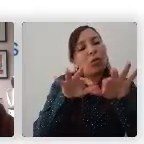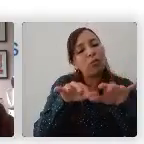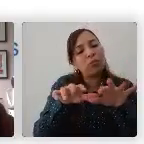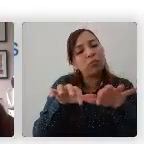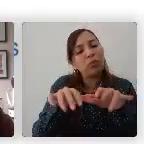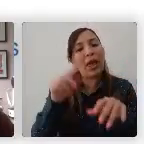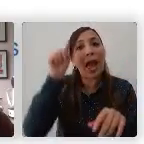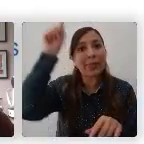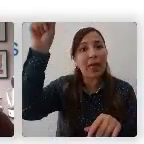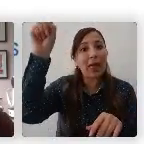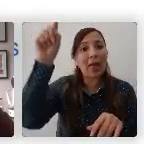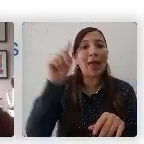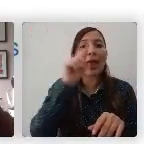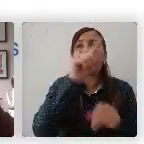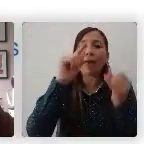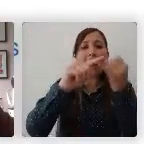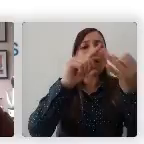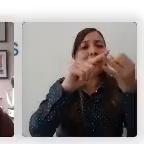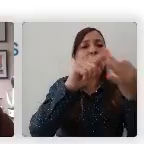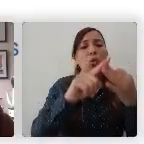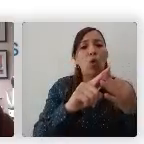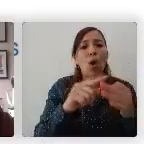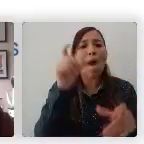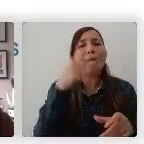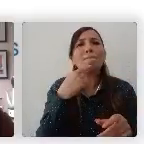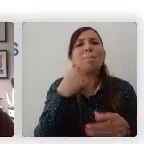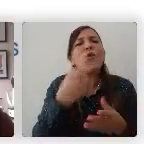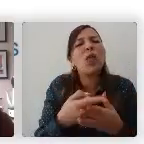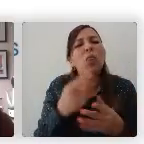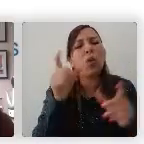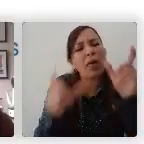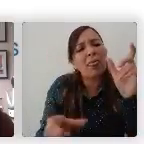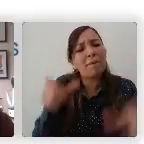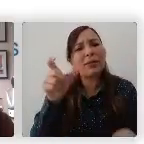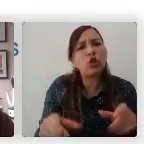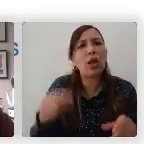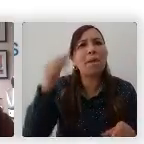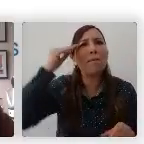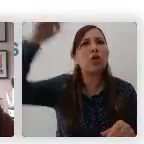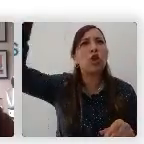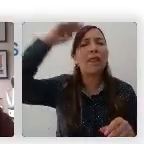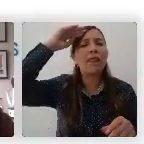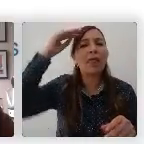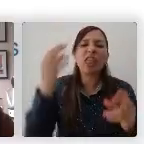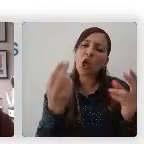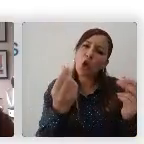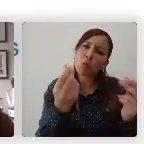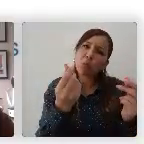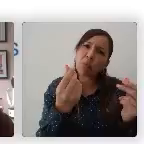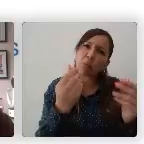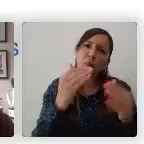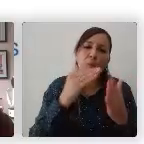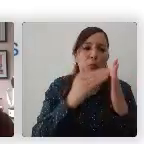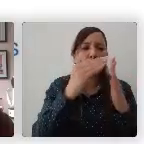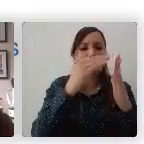sus países de residencia hemos encuestado a personas que son mayores de edad y del nivel socioeconómico alto y